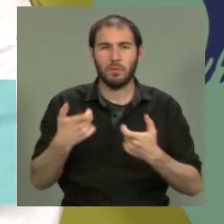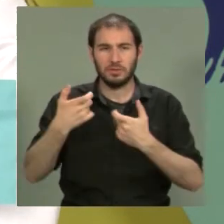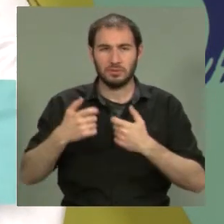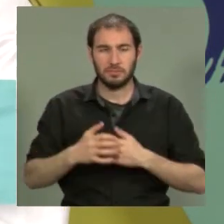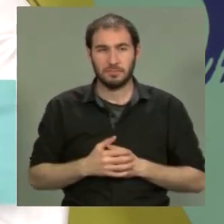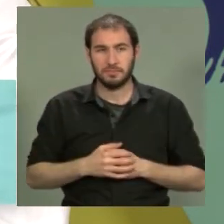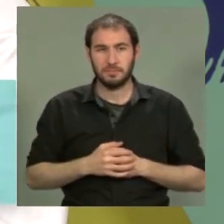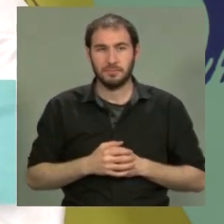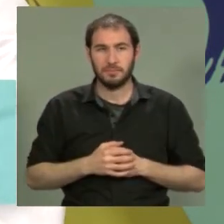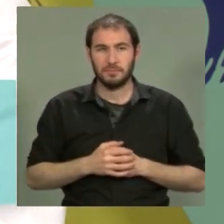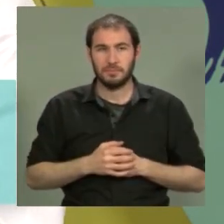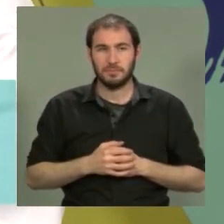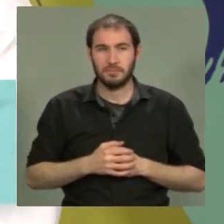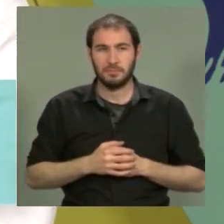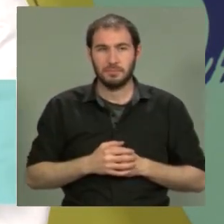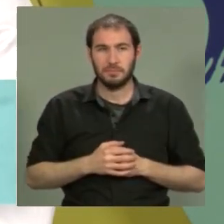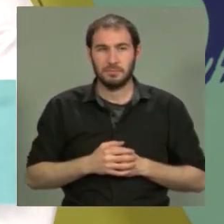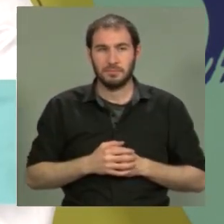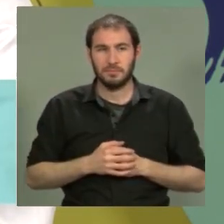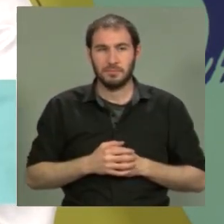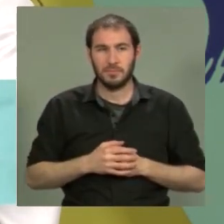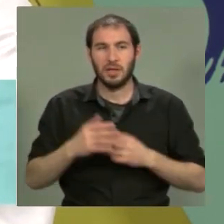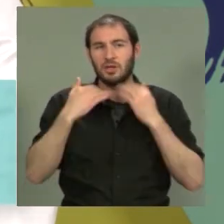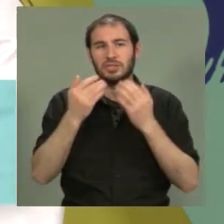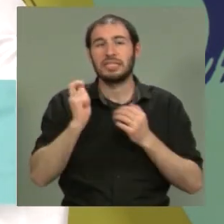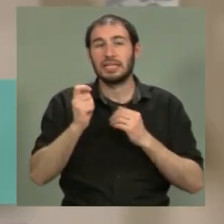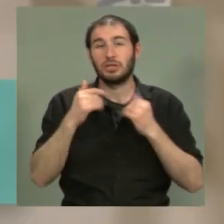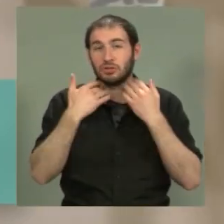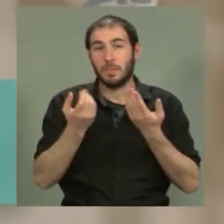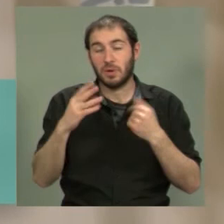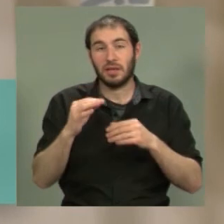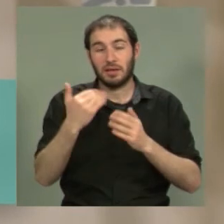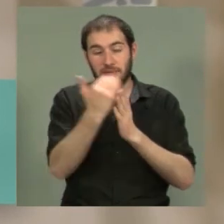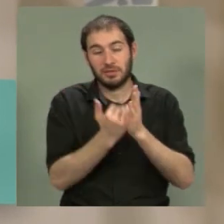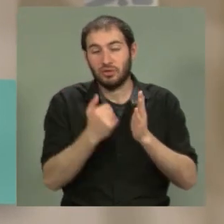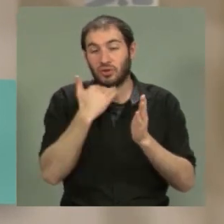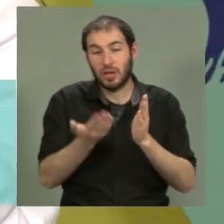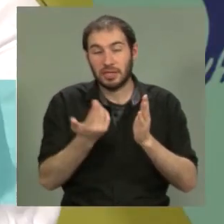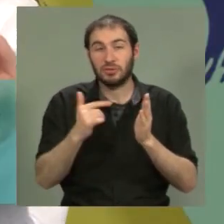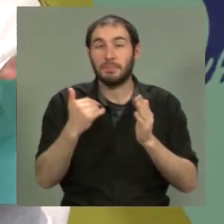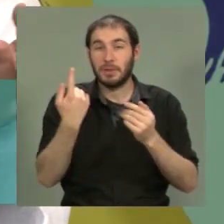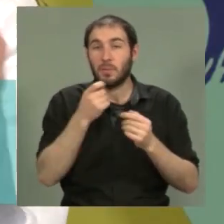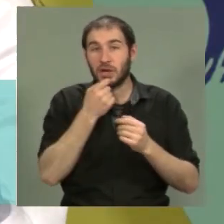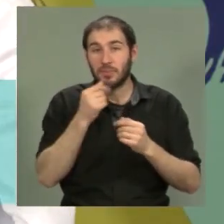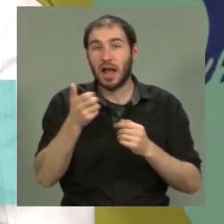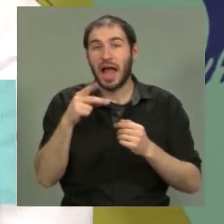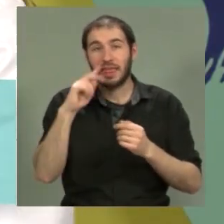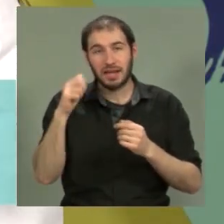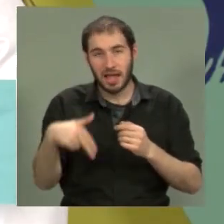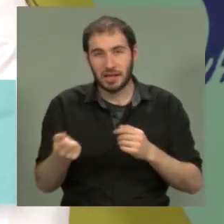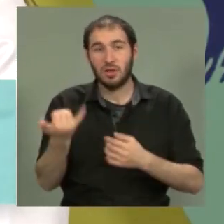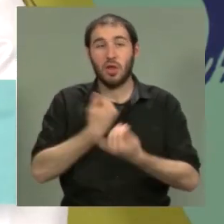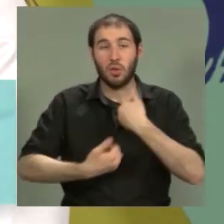oposiciones de ciertos, yo no sé quiénes son porque no he estado en el caso concreto, pero veo en el caso de Adriana que nos